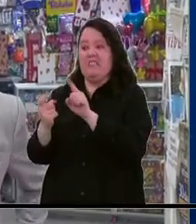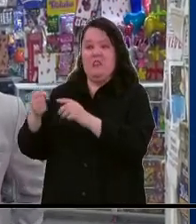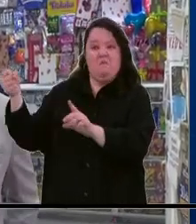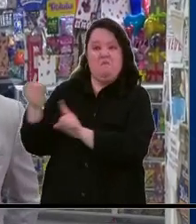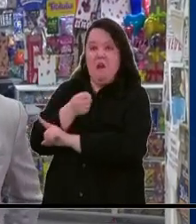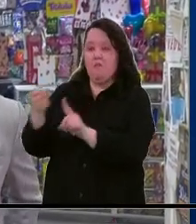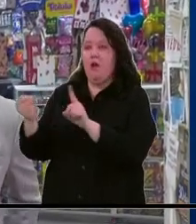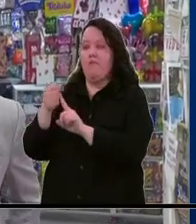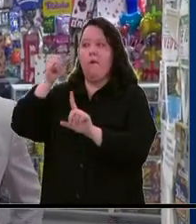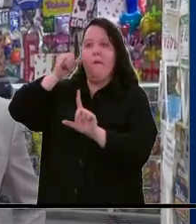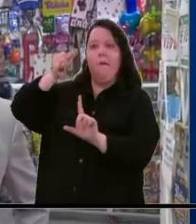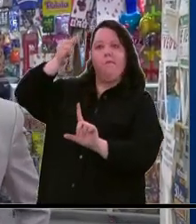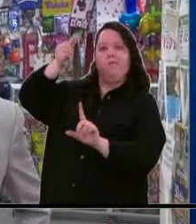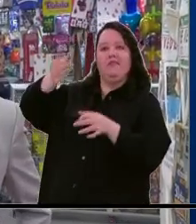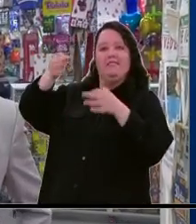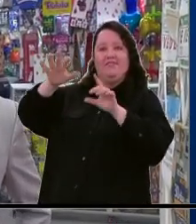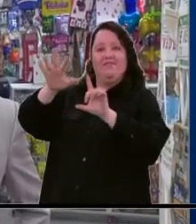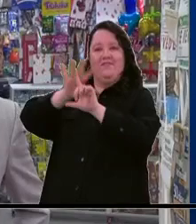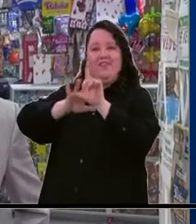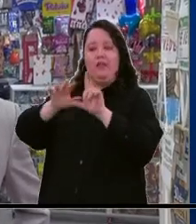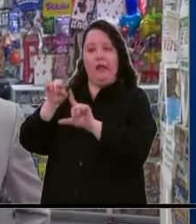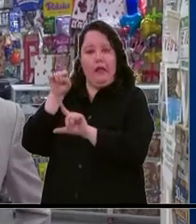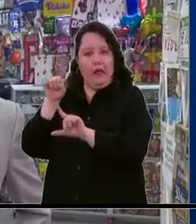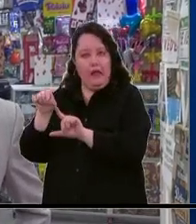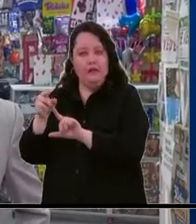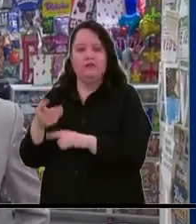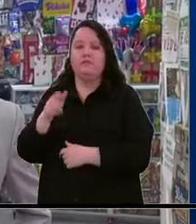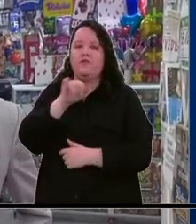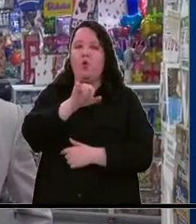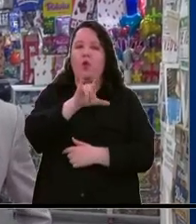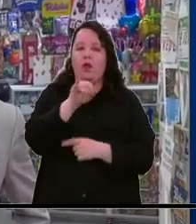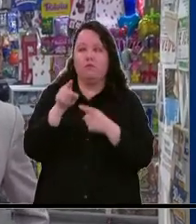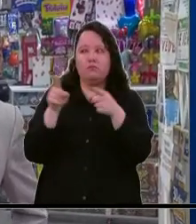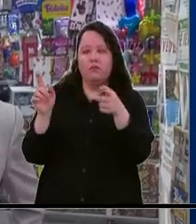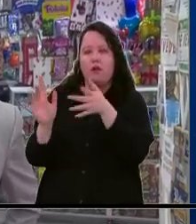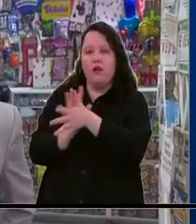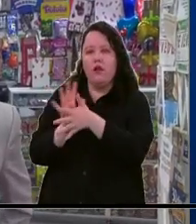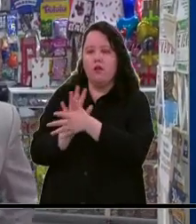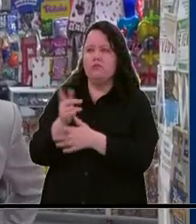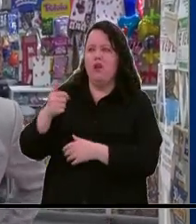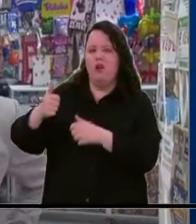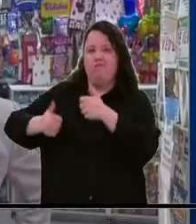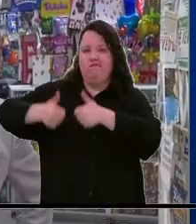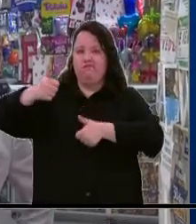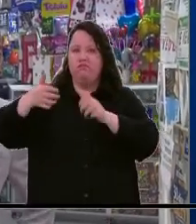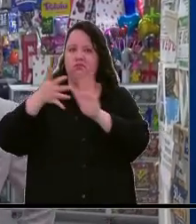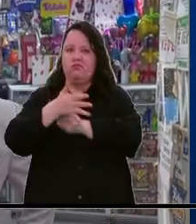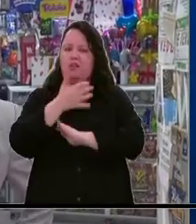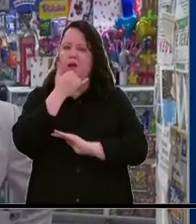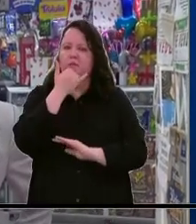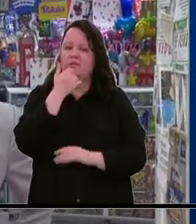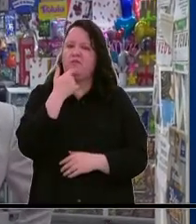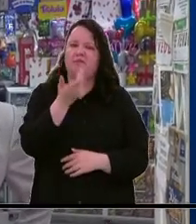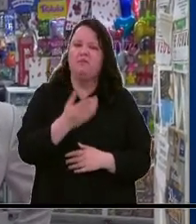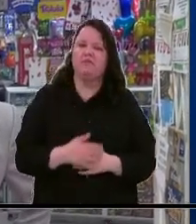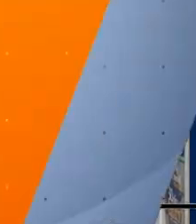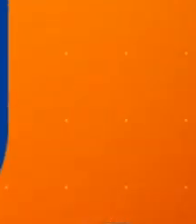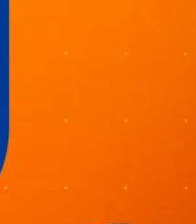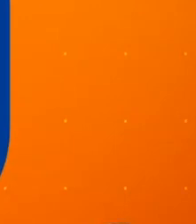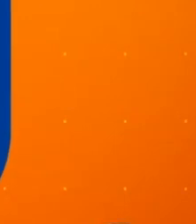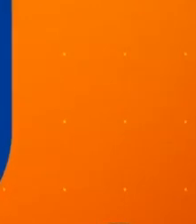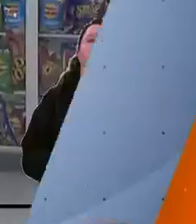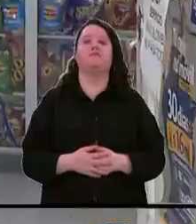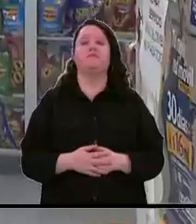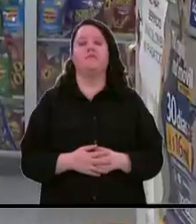en un video de cámara de seguridad. Este caso lo conoció más de cerca Julián Ríos. ¿Qué dicen las autoridades sobre lo que ocurrió, Julián? Sí.